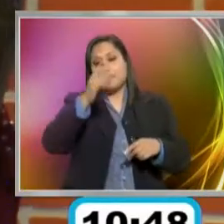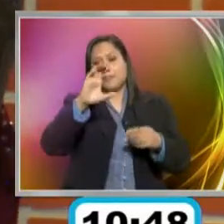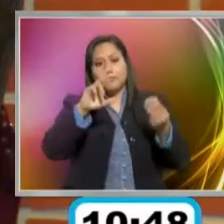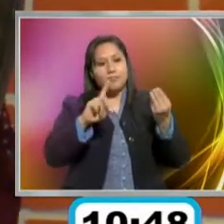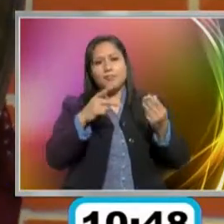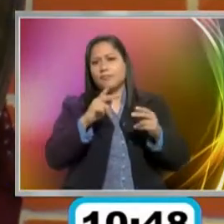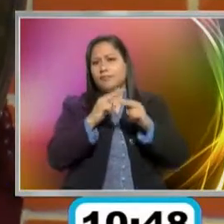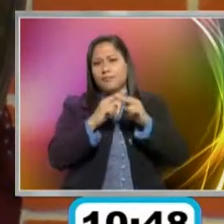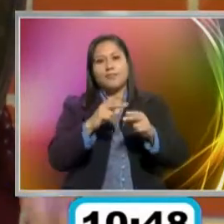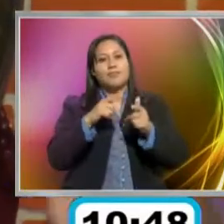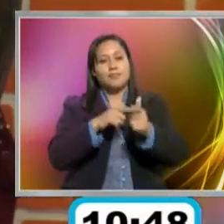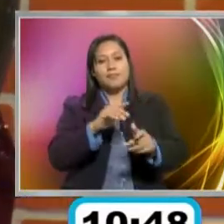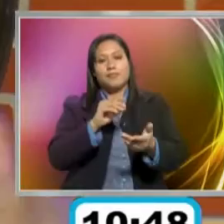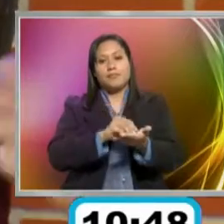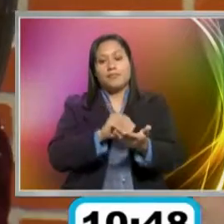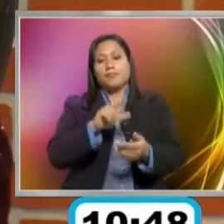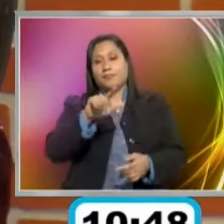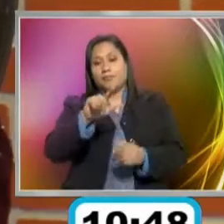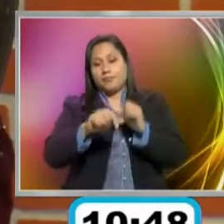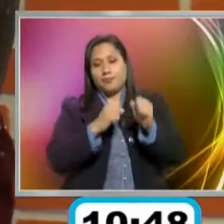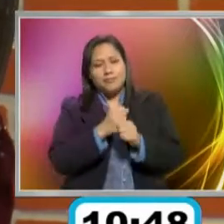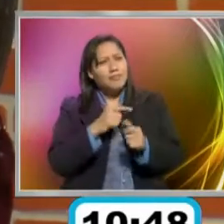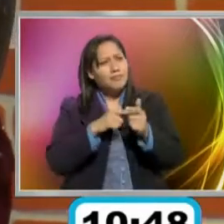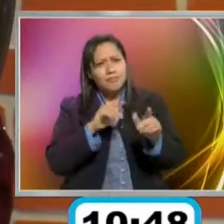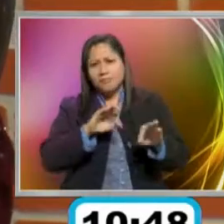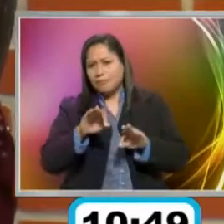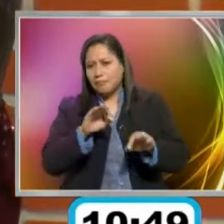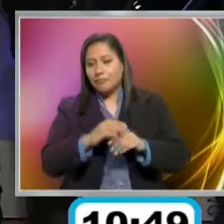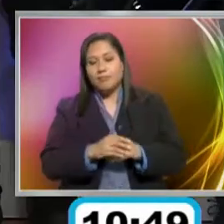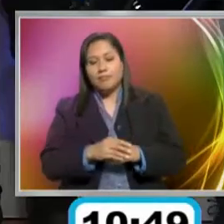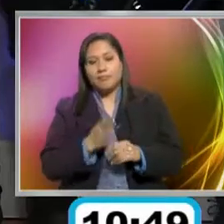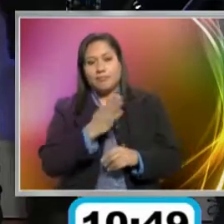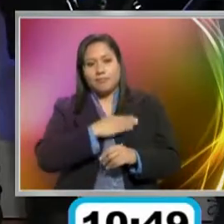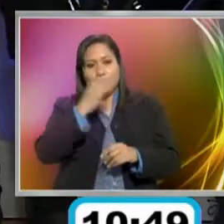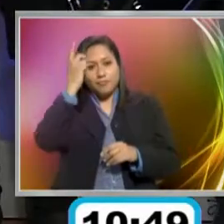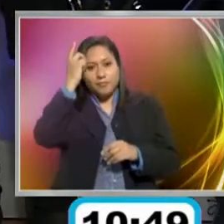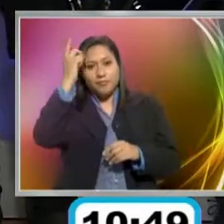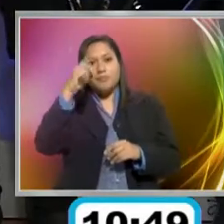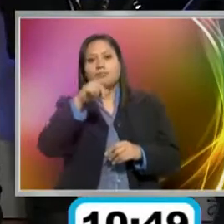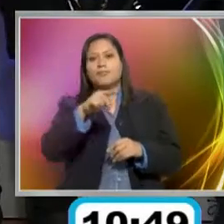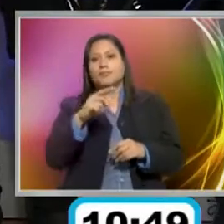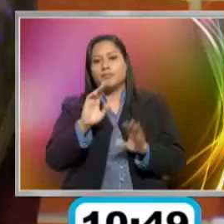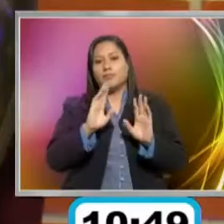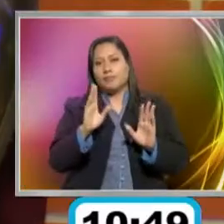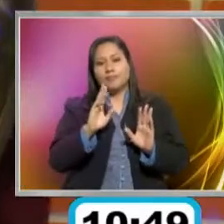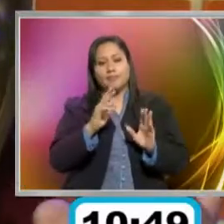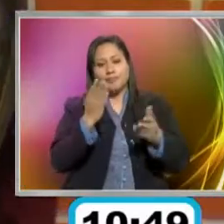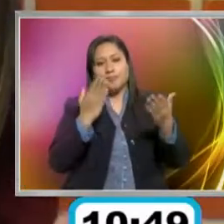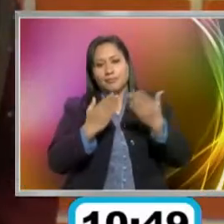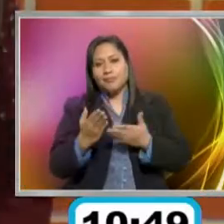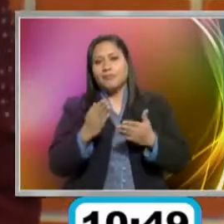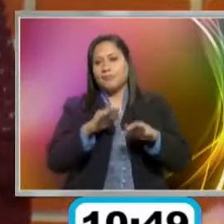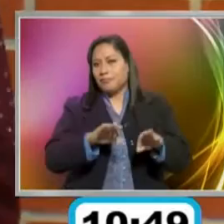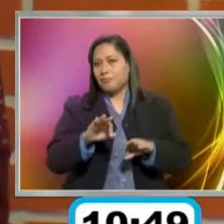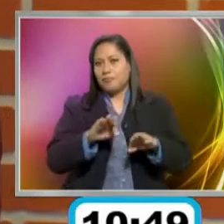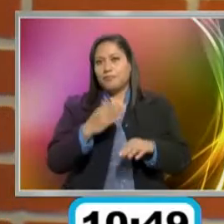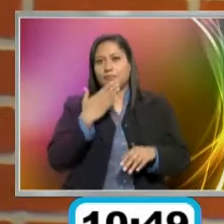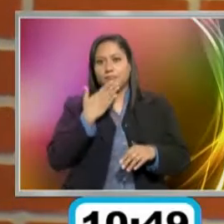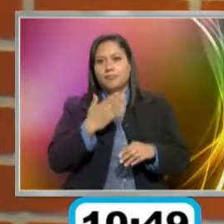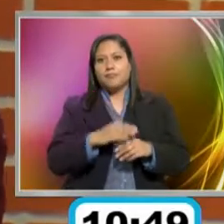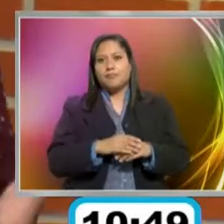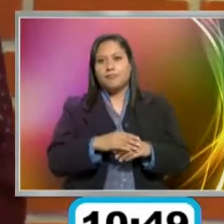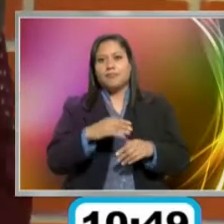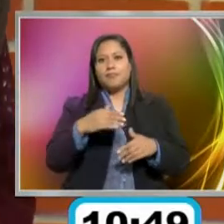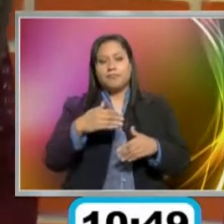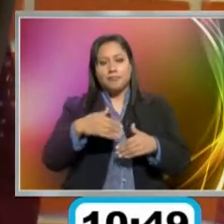unos larga 17 años, sí, trabajando, echándole ganas y ya, bendito sea Dios, ya estamos viendo el fruto de todo el trabajo que hemos hecho a lo